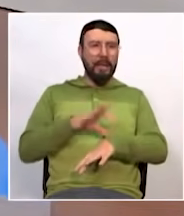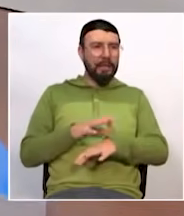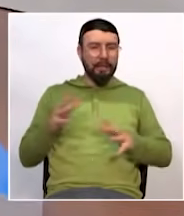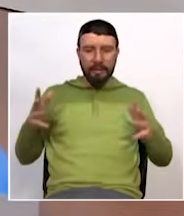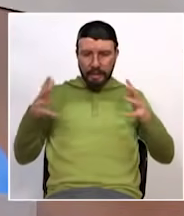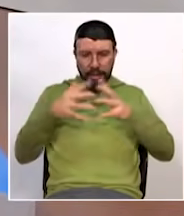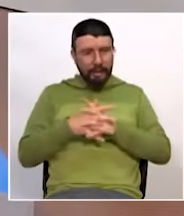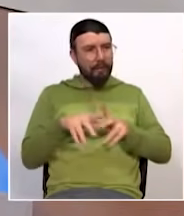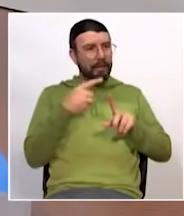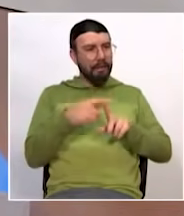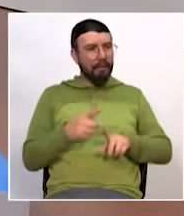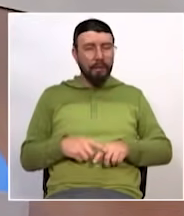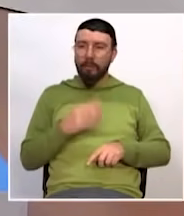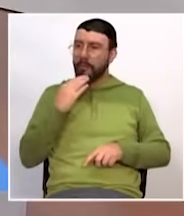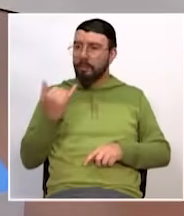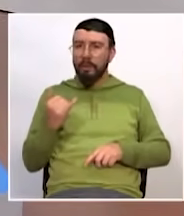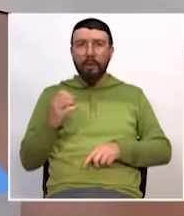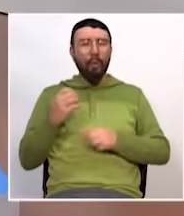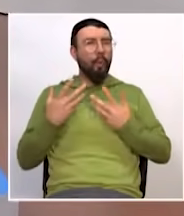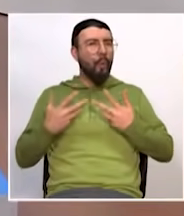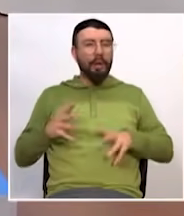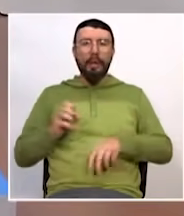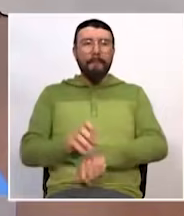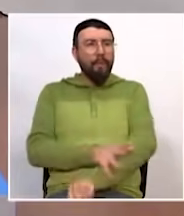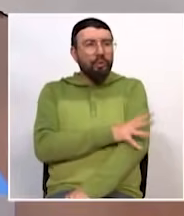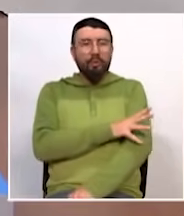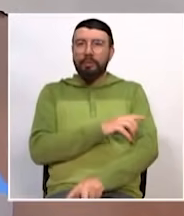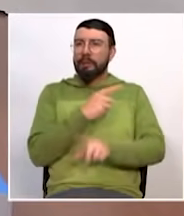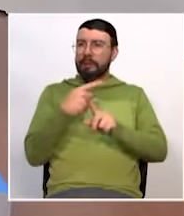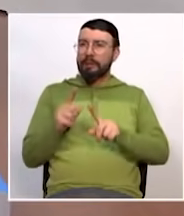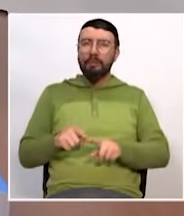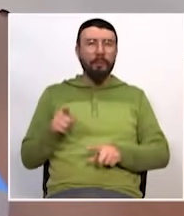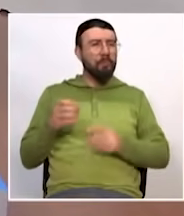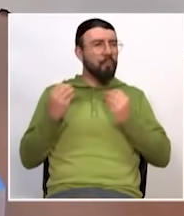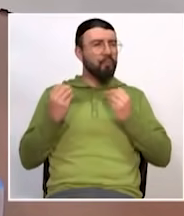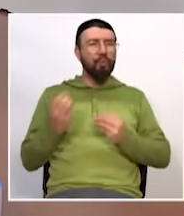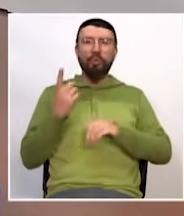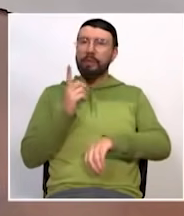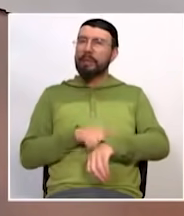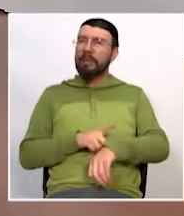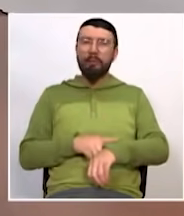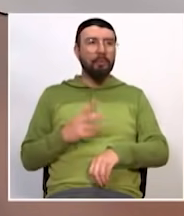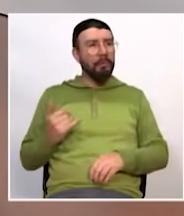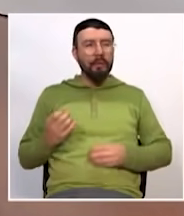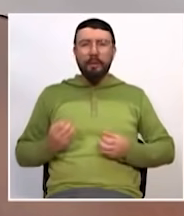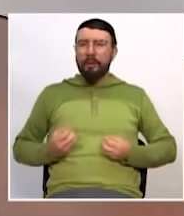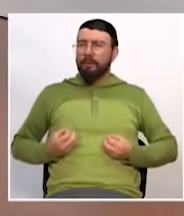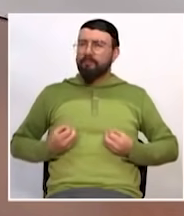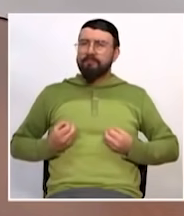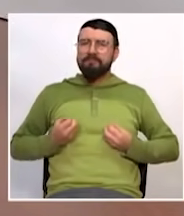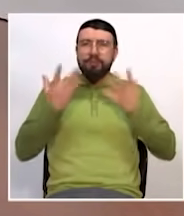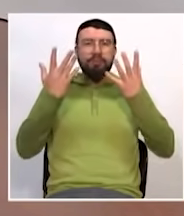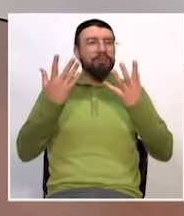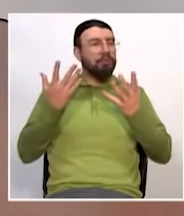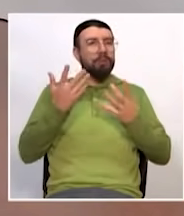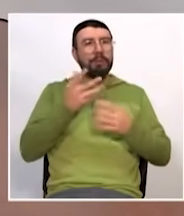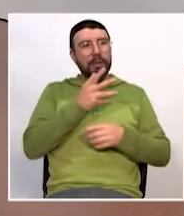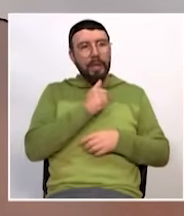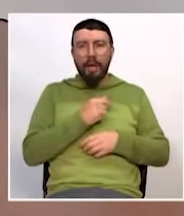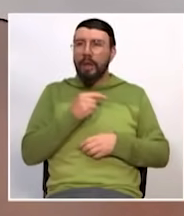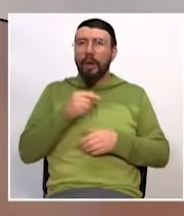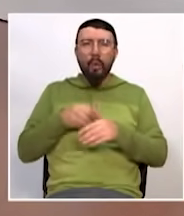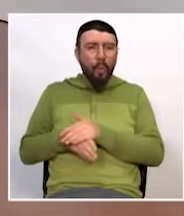que cualquier emoción negativa sostenida durante mucho tiempo y que no explota que nos saca que está ahí